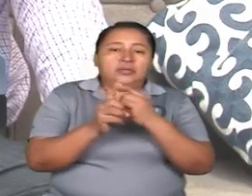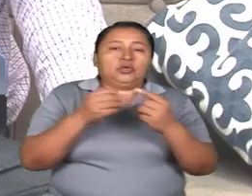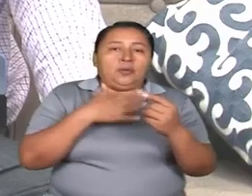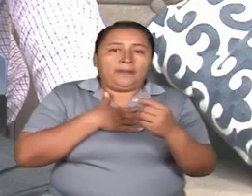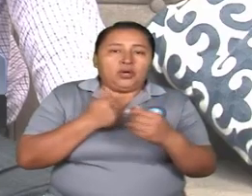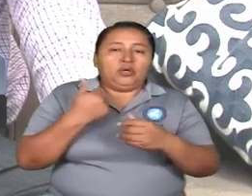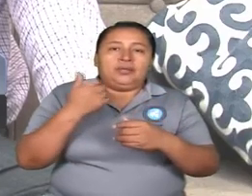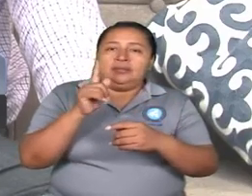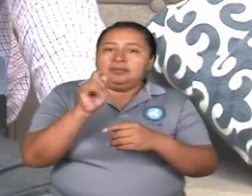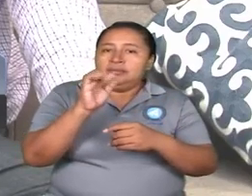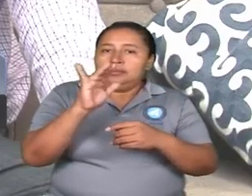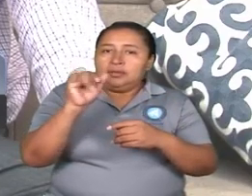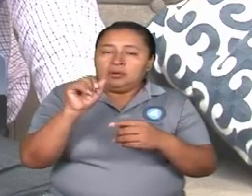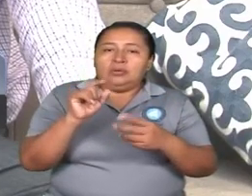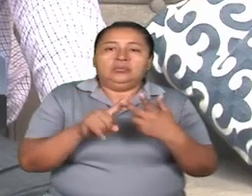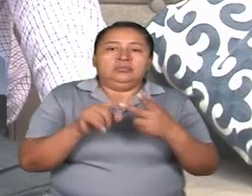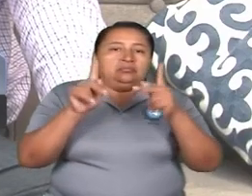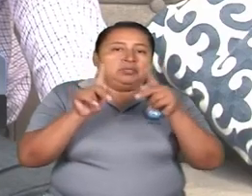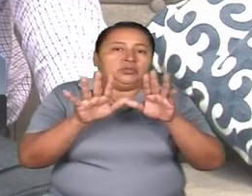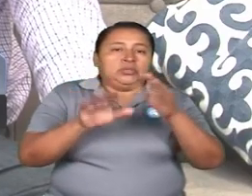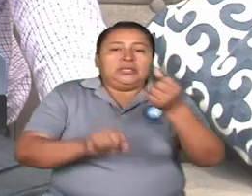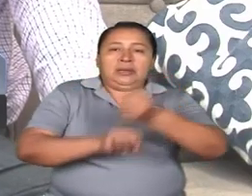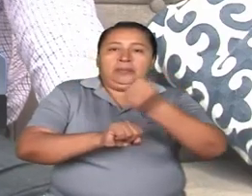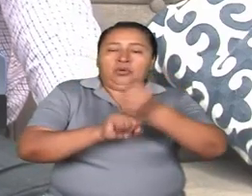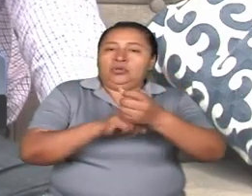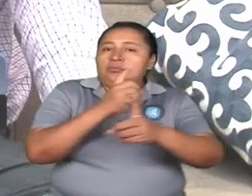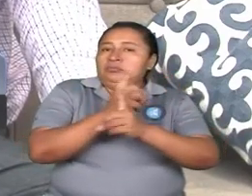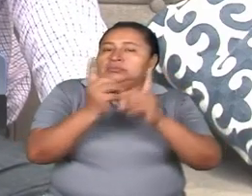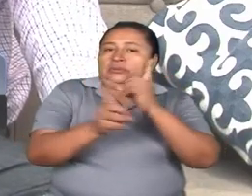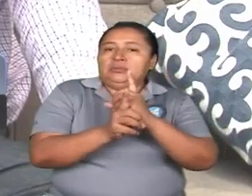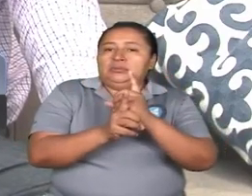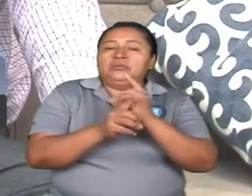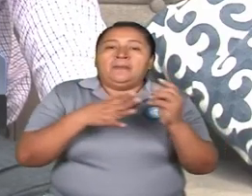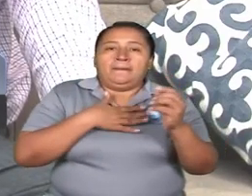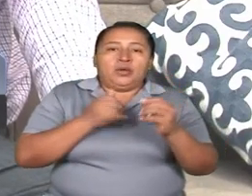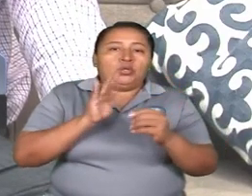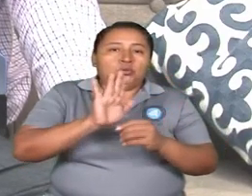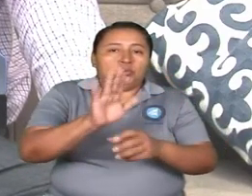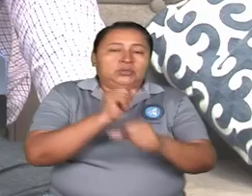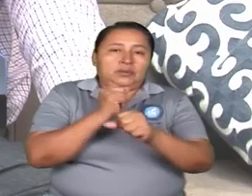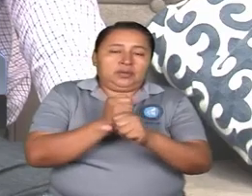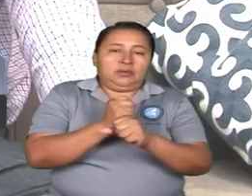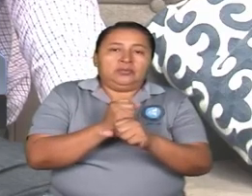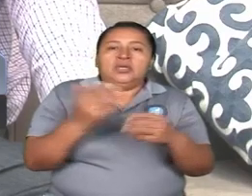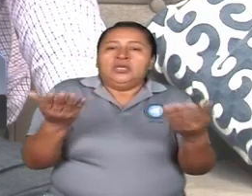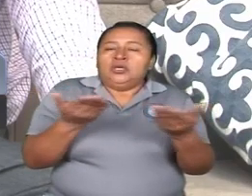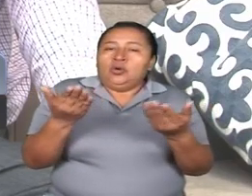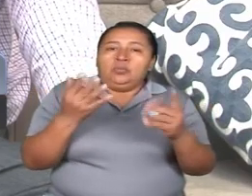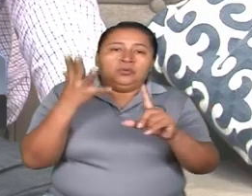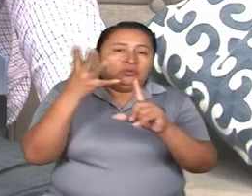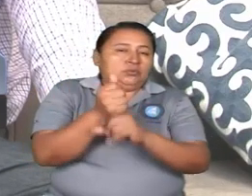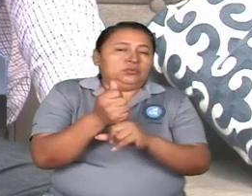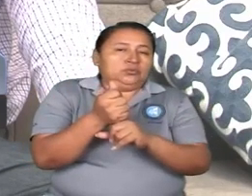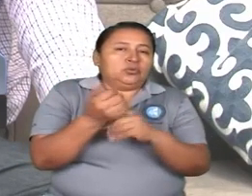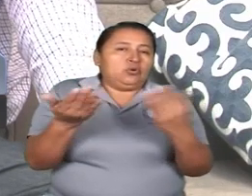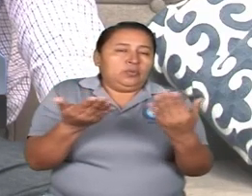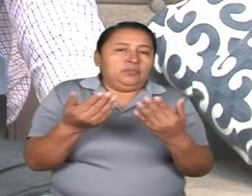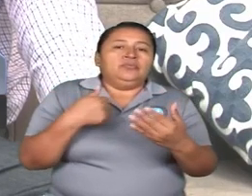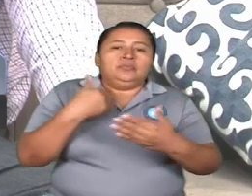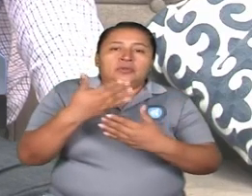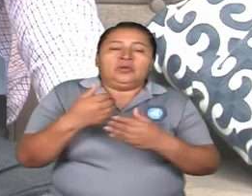mejores técnicos. El personal de apoyo debe ser mejor en su trabajo. ¿Y cómo se logra eso? Con